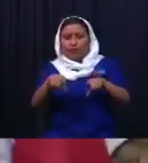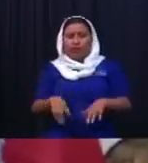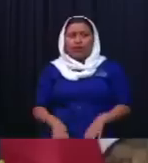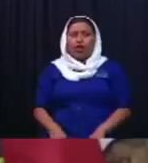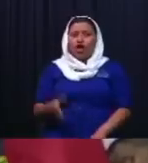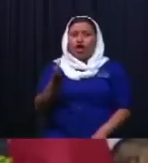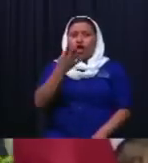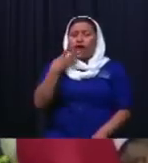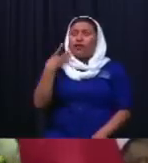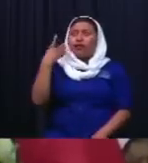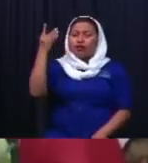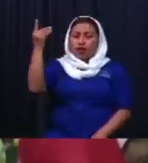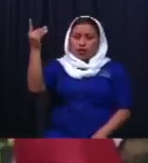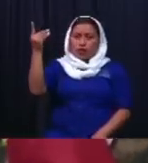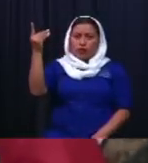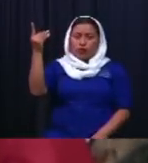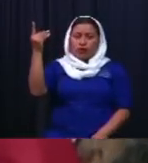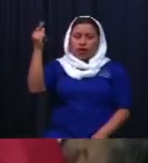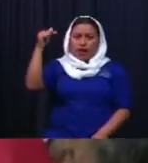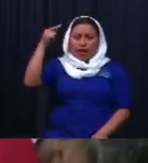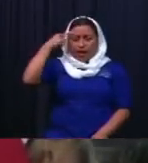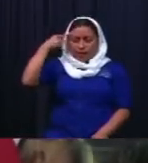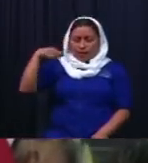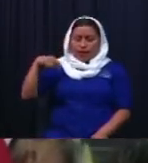Dios ha preparado este día para tu casa.